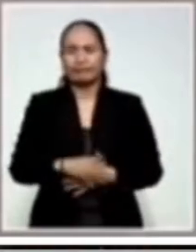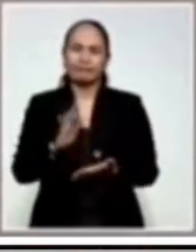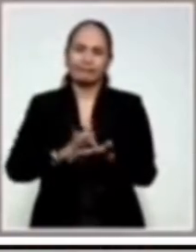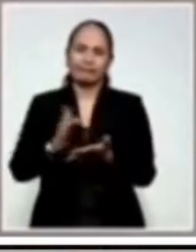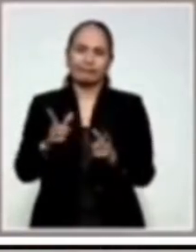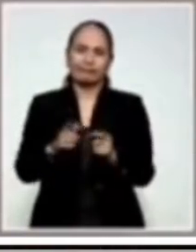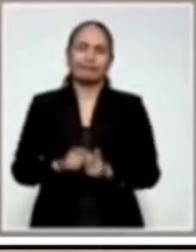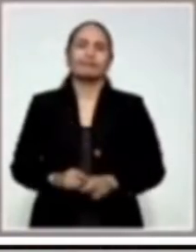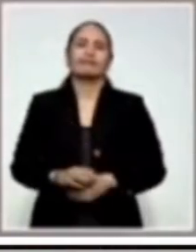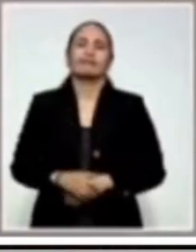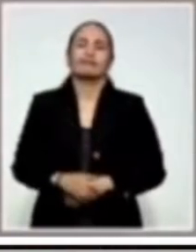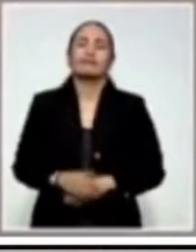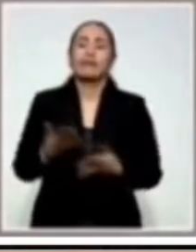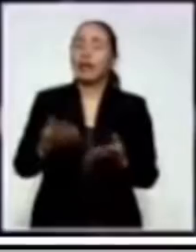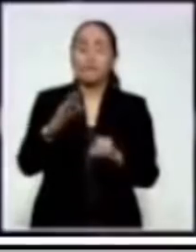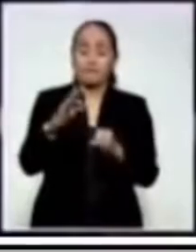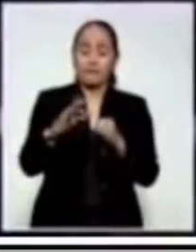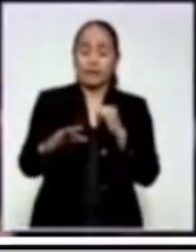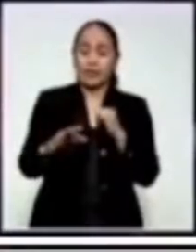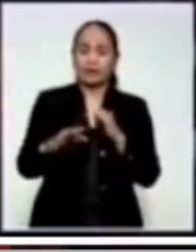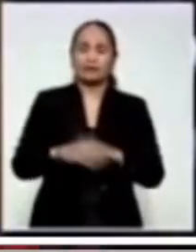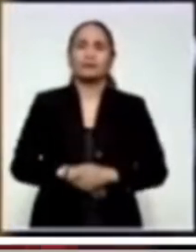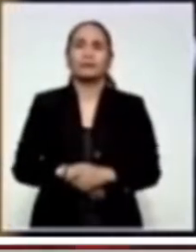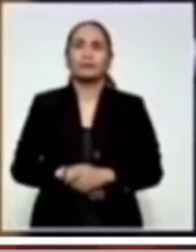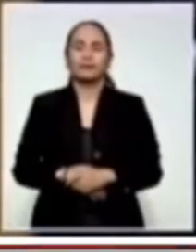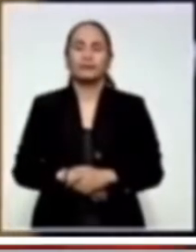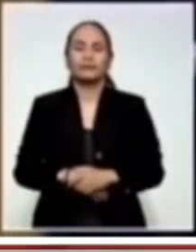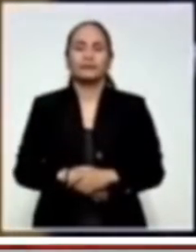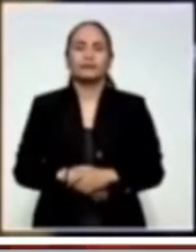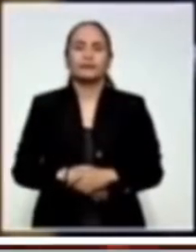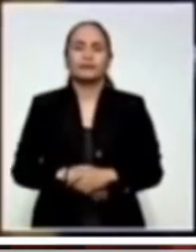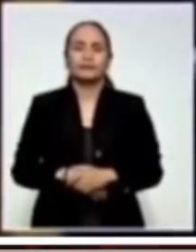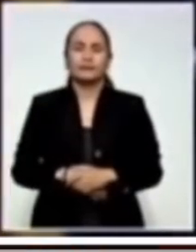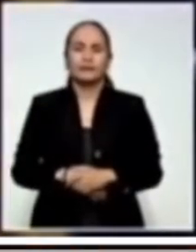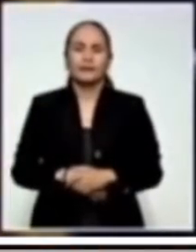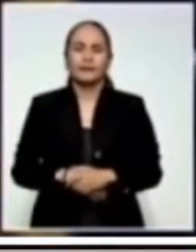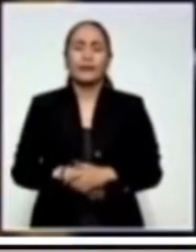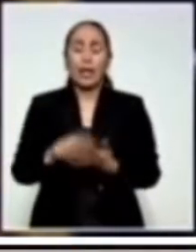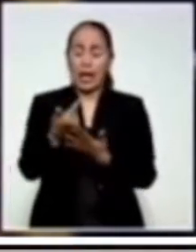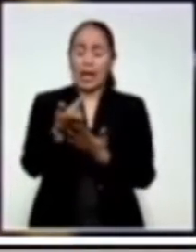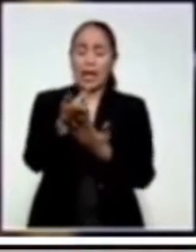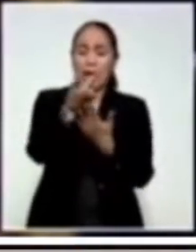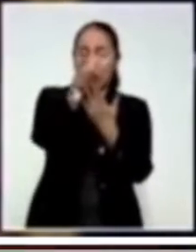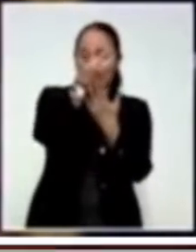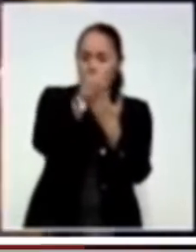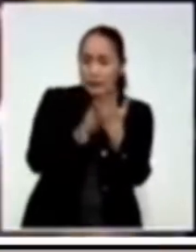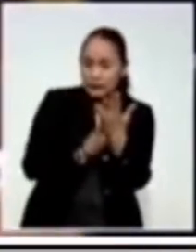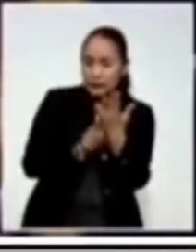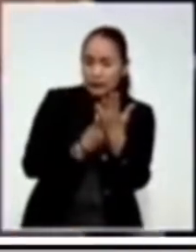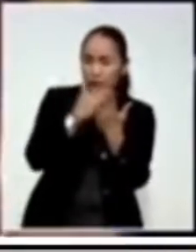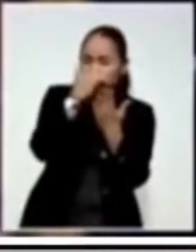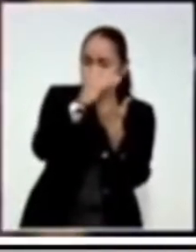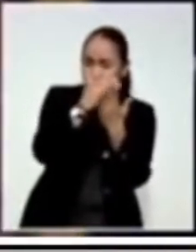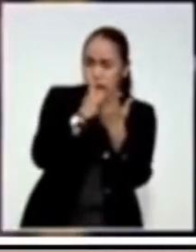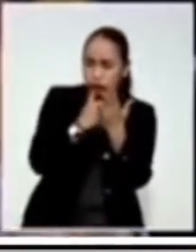Gracias. Ministro, por último, Sí. queda una lista todavía muy grande de controversias